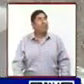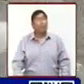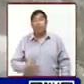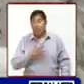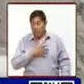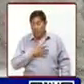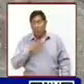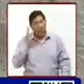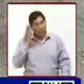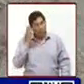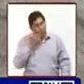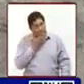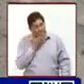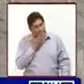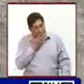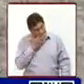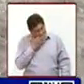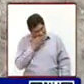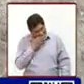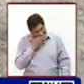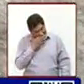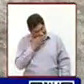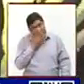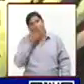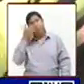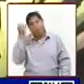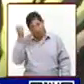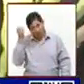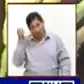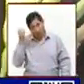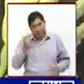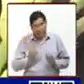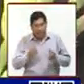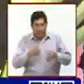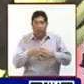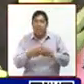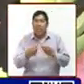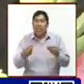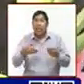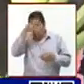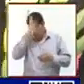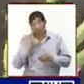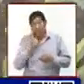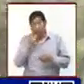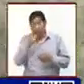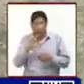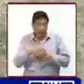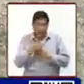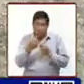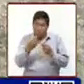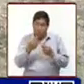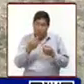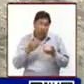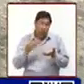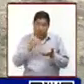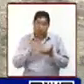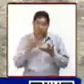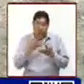A mi parecer, me parece que es mejor enterrar en la tierra, porque Dios dice, de polvo eres y a polvo